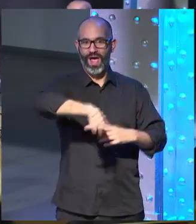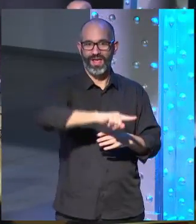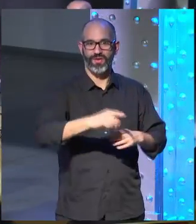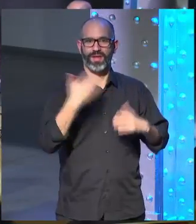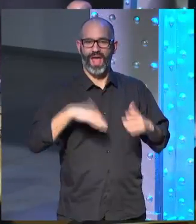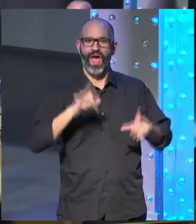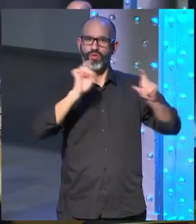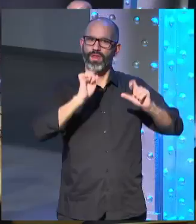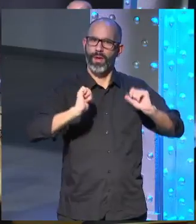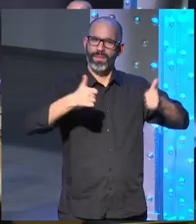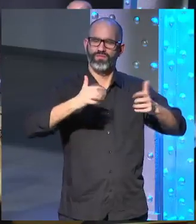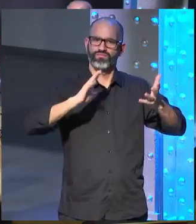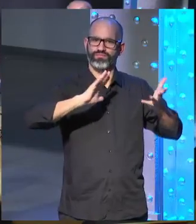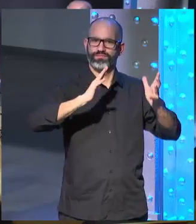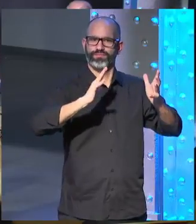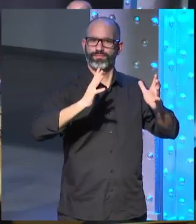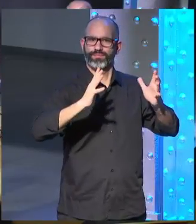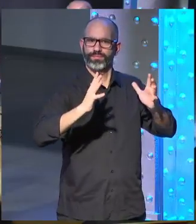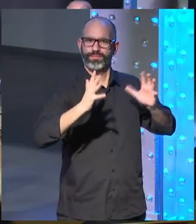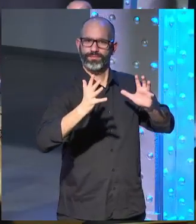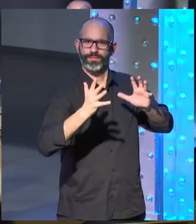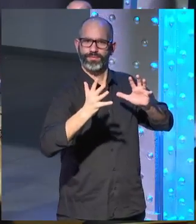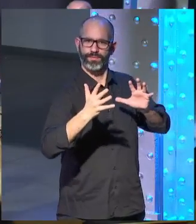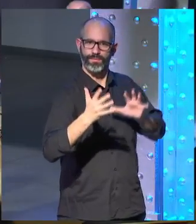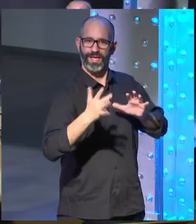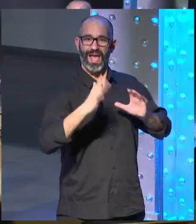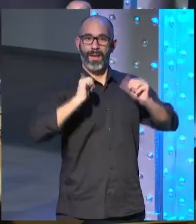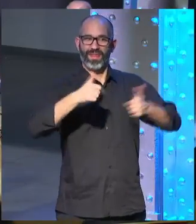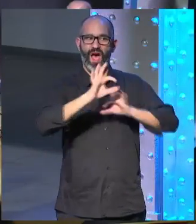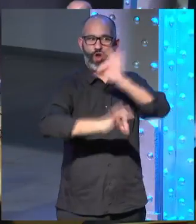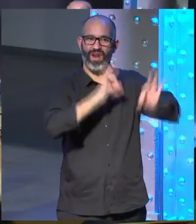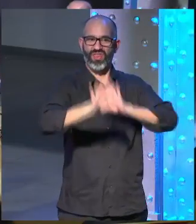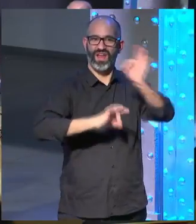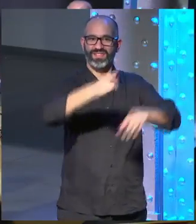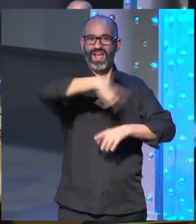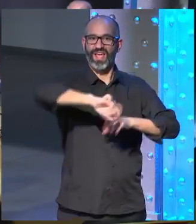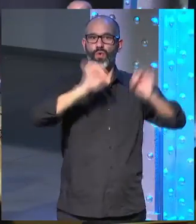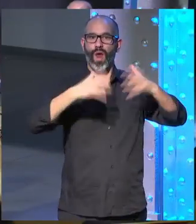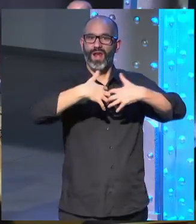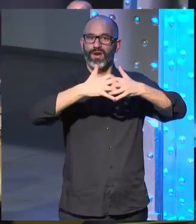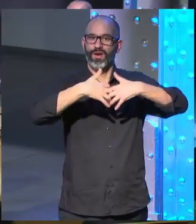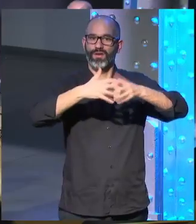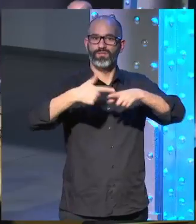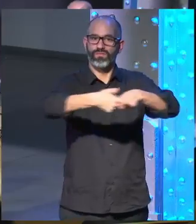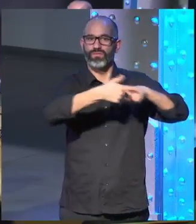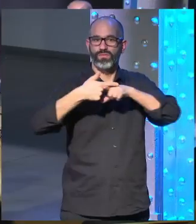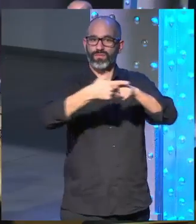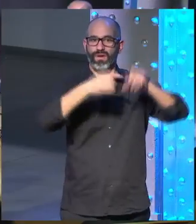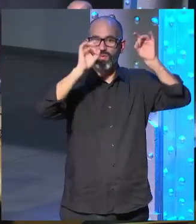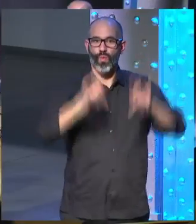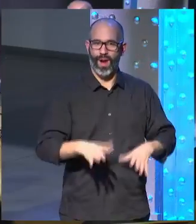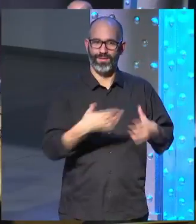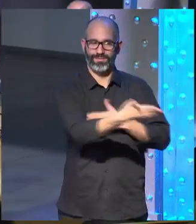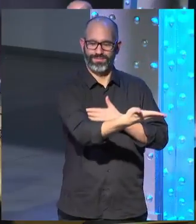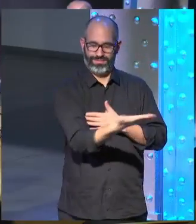afortunadamente la educación está empezando a cambiar a un ritmo despacio, empiezan a organizarse como crowdworking y como boxes con startups.